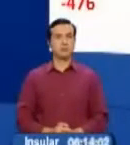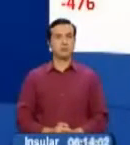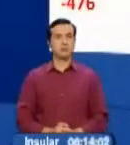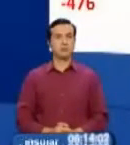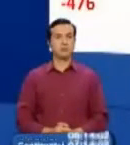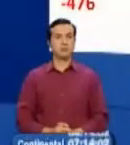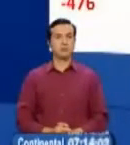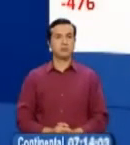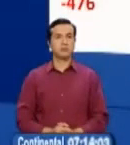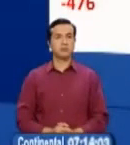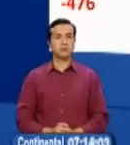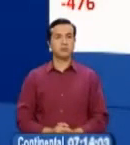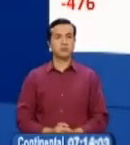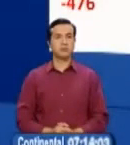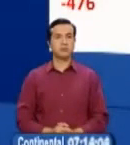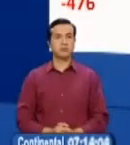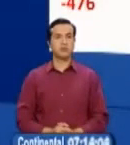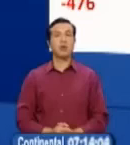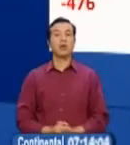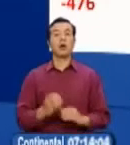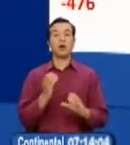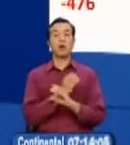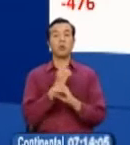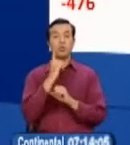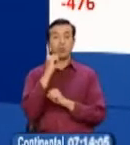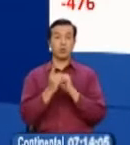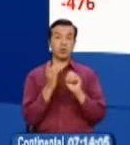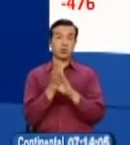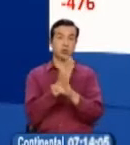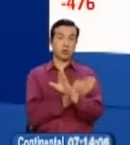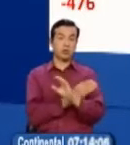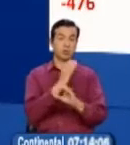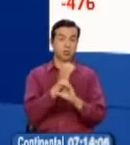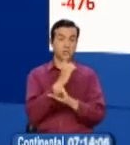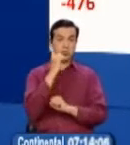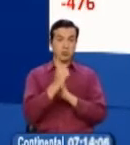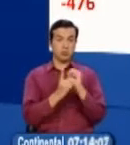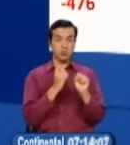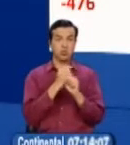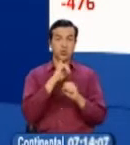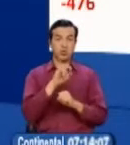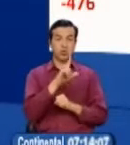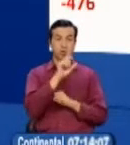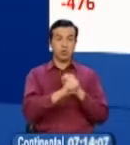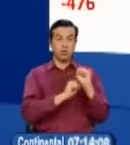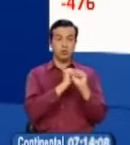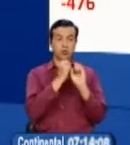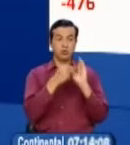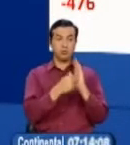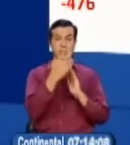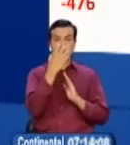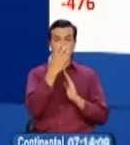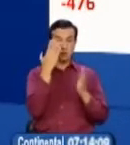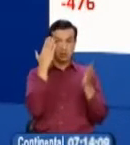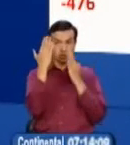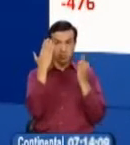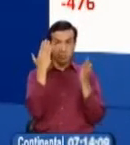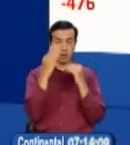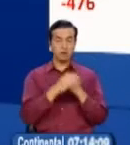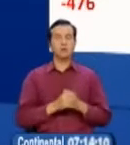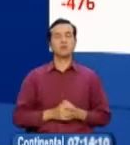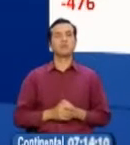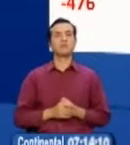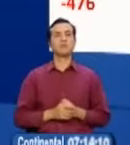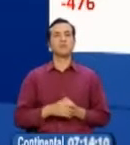Bueno, ahí está. Si medimos las cosas con respecto a hace 1 año atrás, es decir, con julio del 2015, tú observas